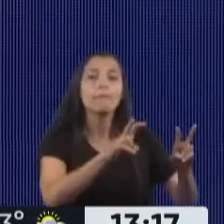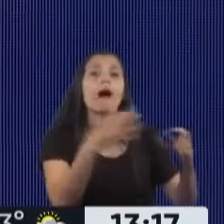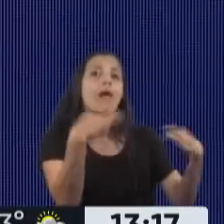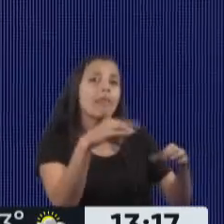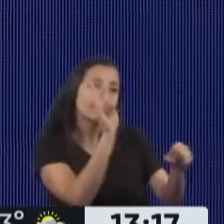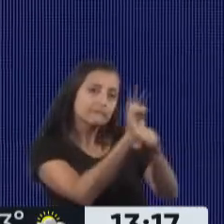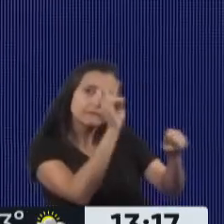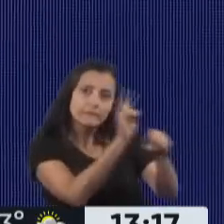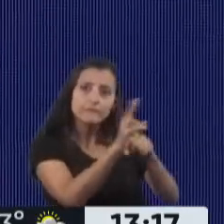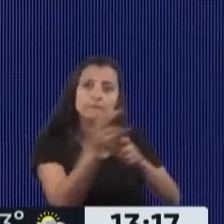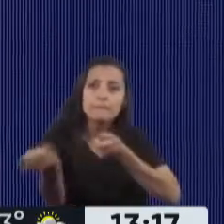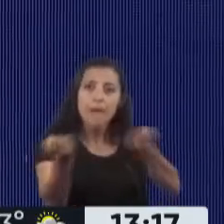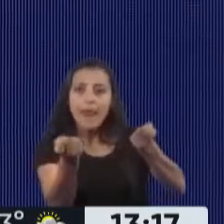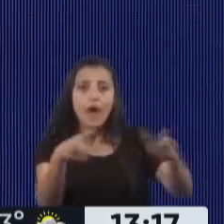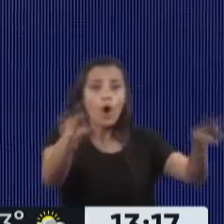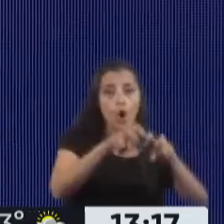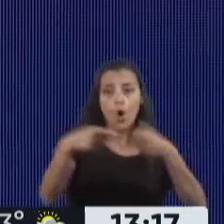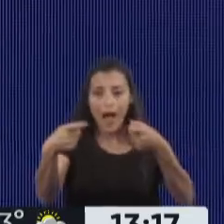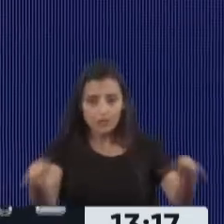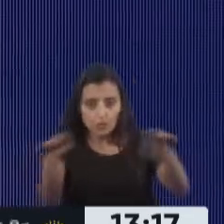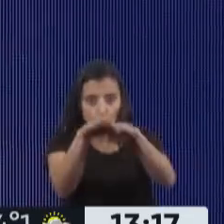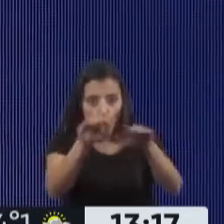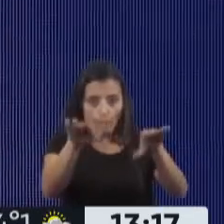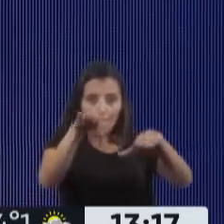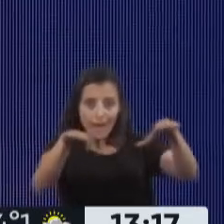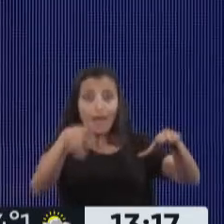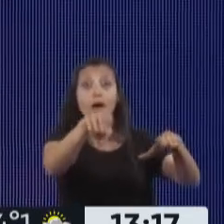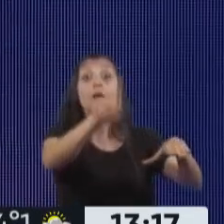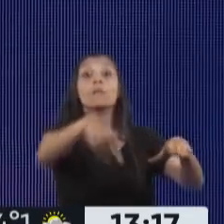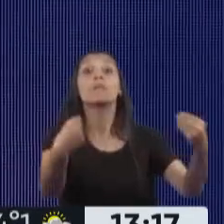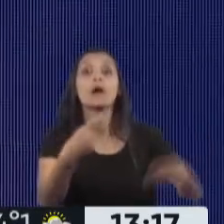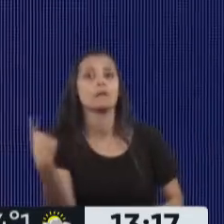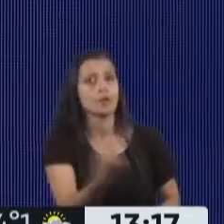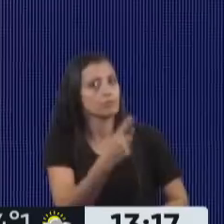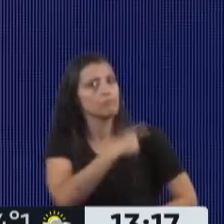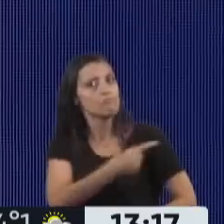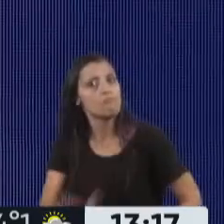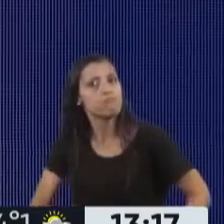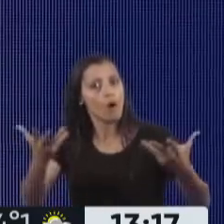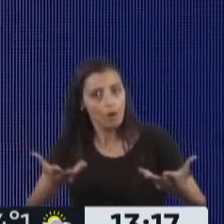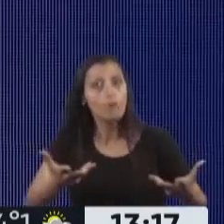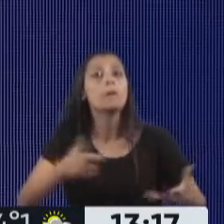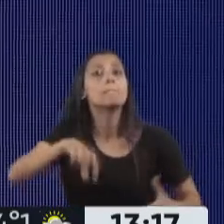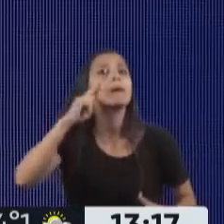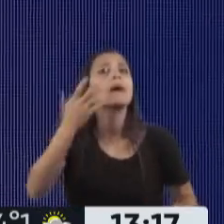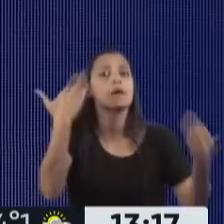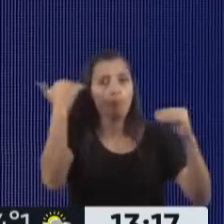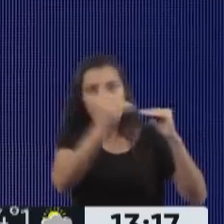el equilibrio fiscal. Con eso tendríamos una potencialidad de duplicar el